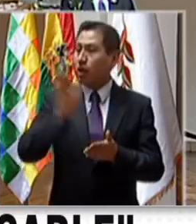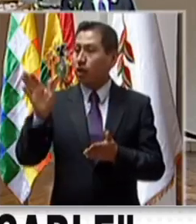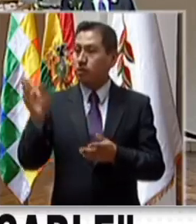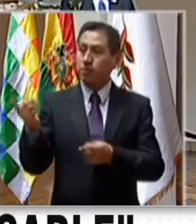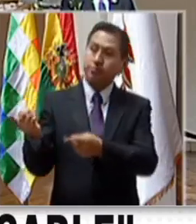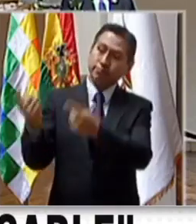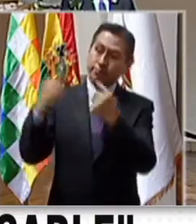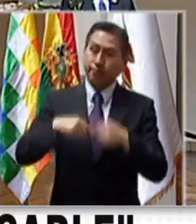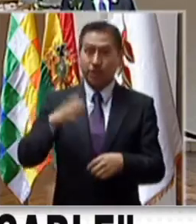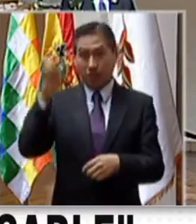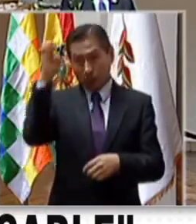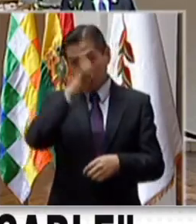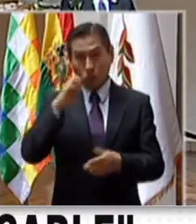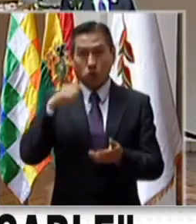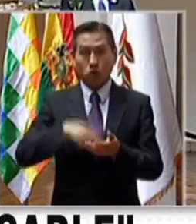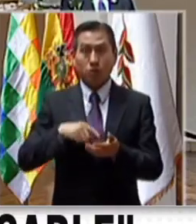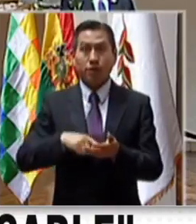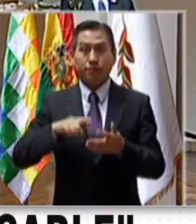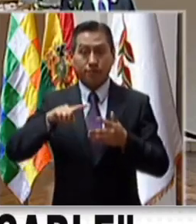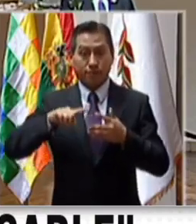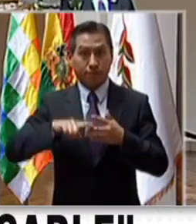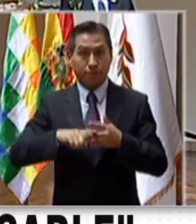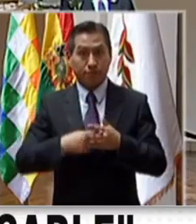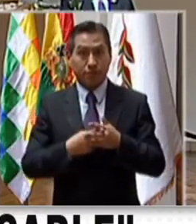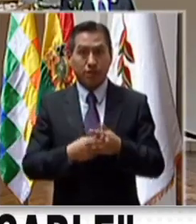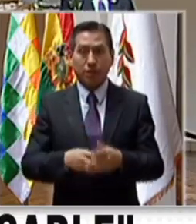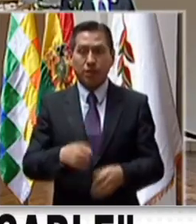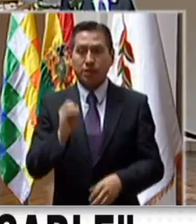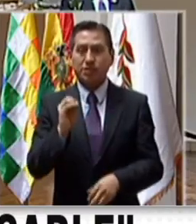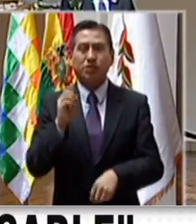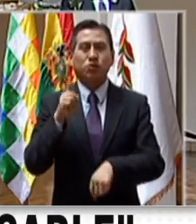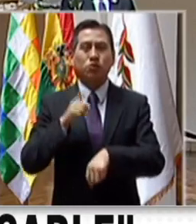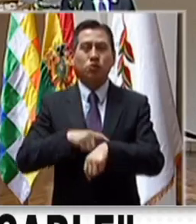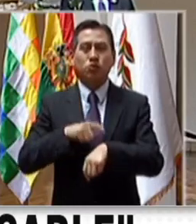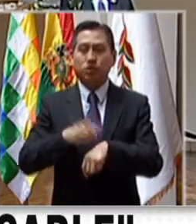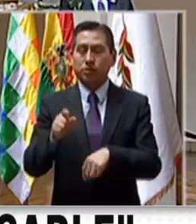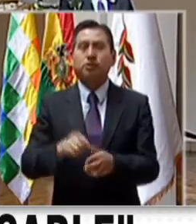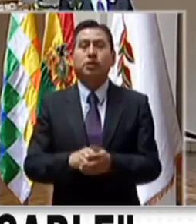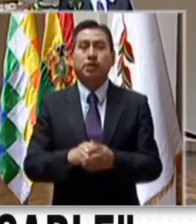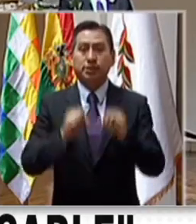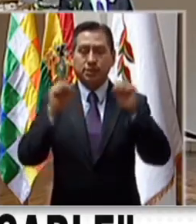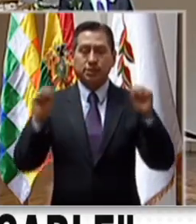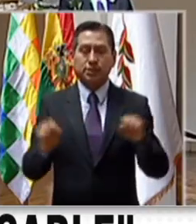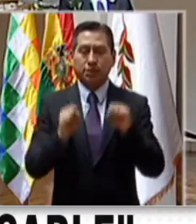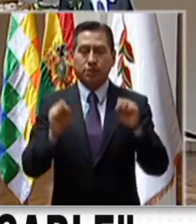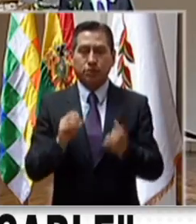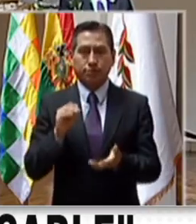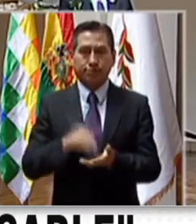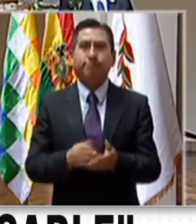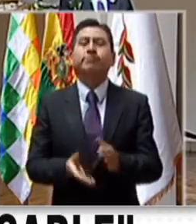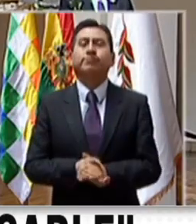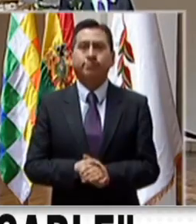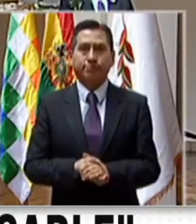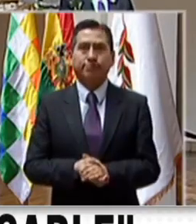Europa, comenzando a partir de las 0 horas del día sábado.